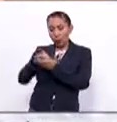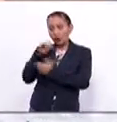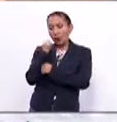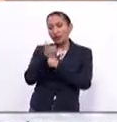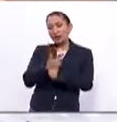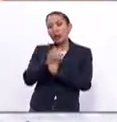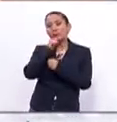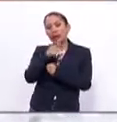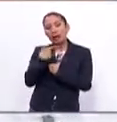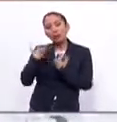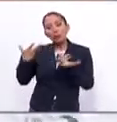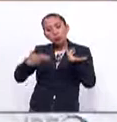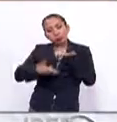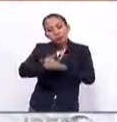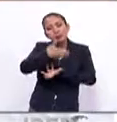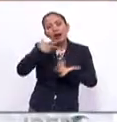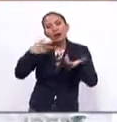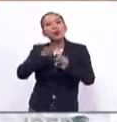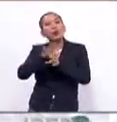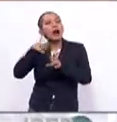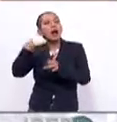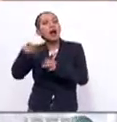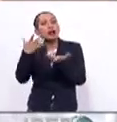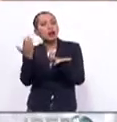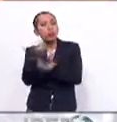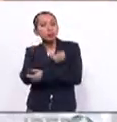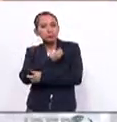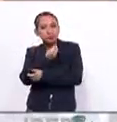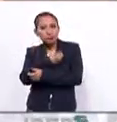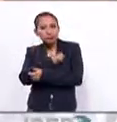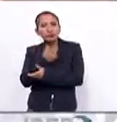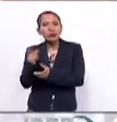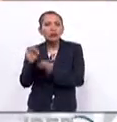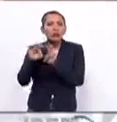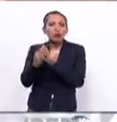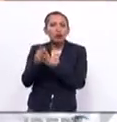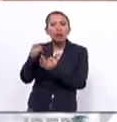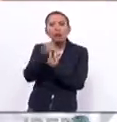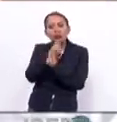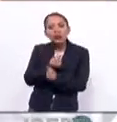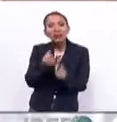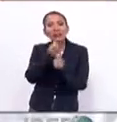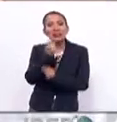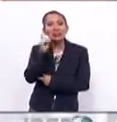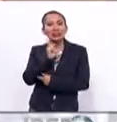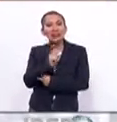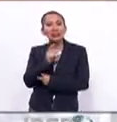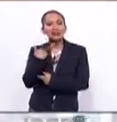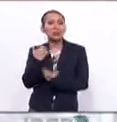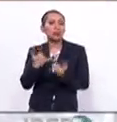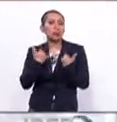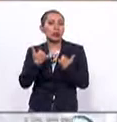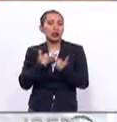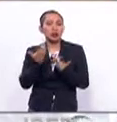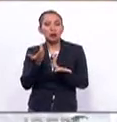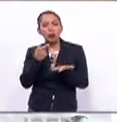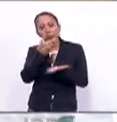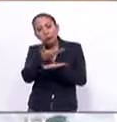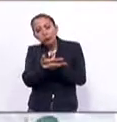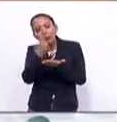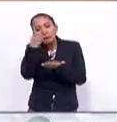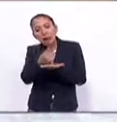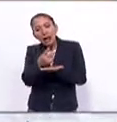sino hacer tránsitos en términos de cuáles son las resistencias y los modos en los que los niños, niñas y los y las jóvenes nos proponen